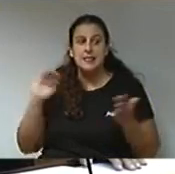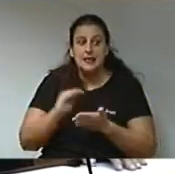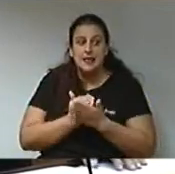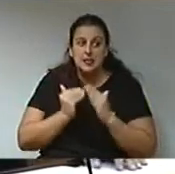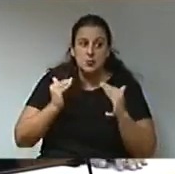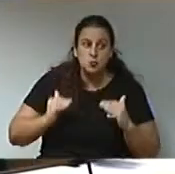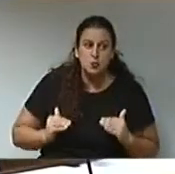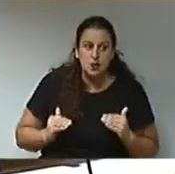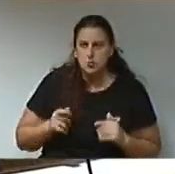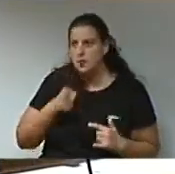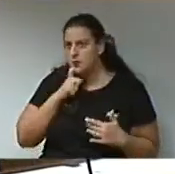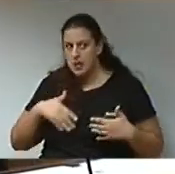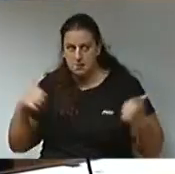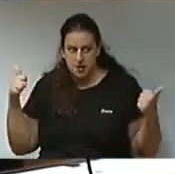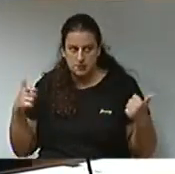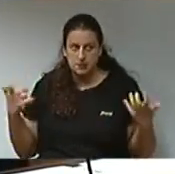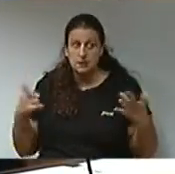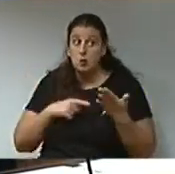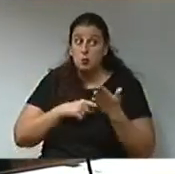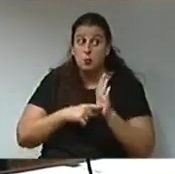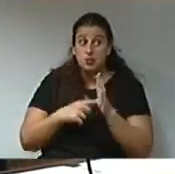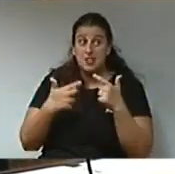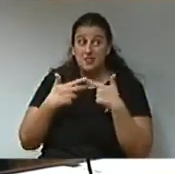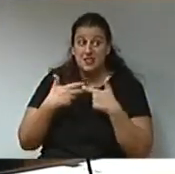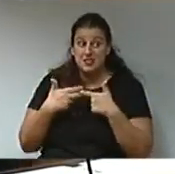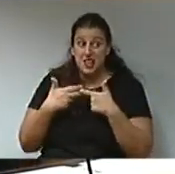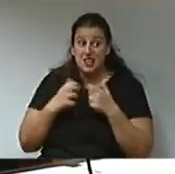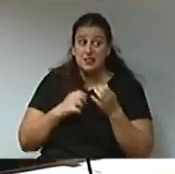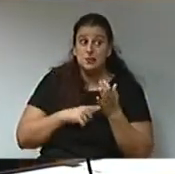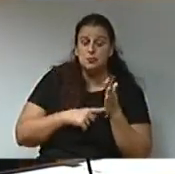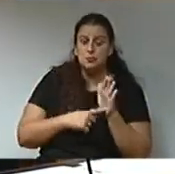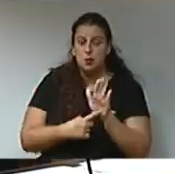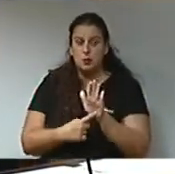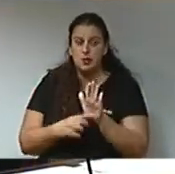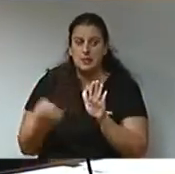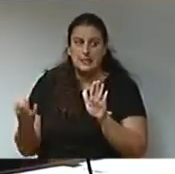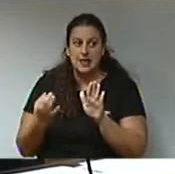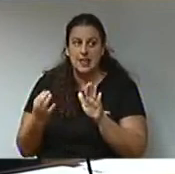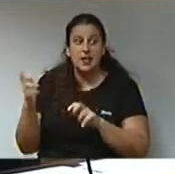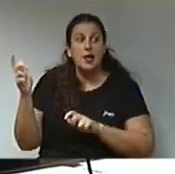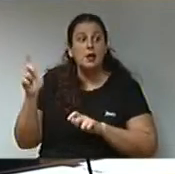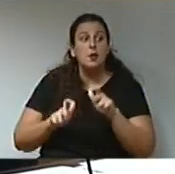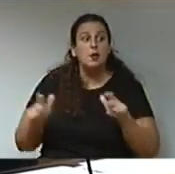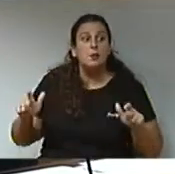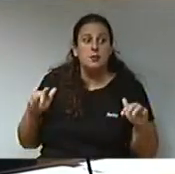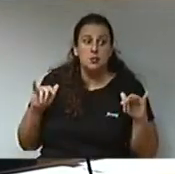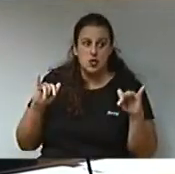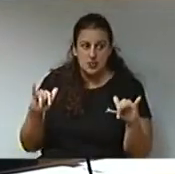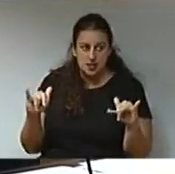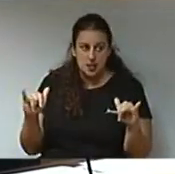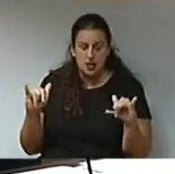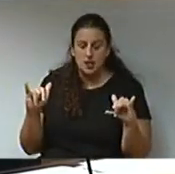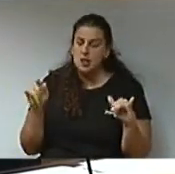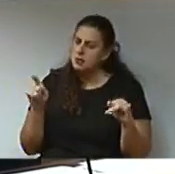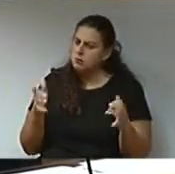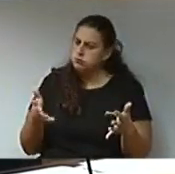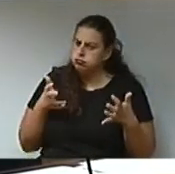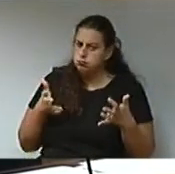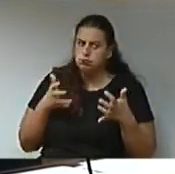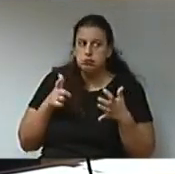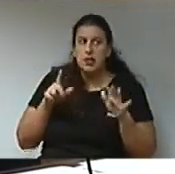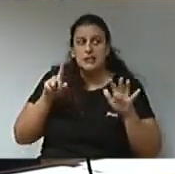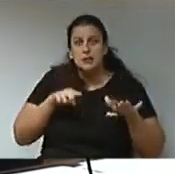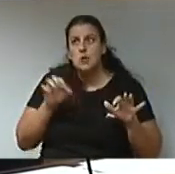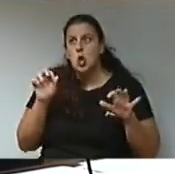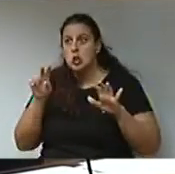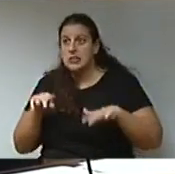más dificultad. Su propuesta fiscal es una propuesta en la que habrá personas que se van a beneficiar de 6.000